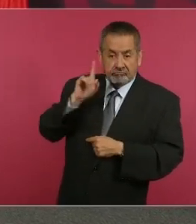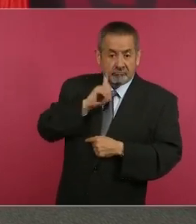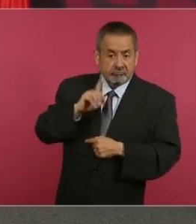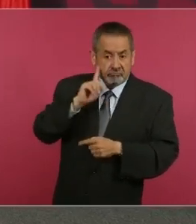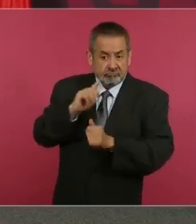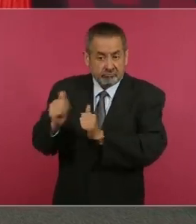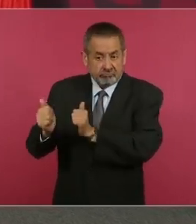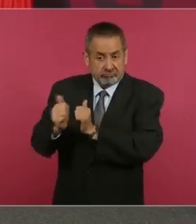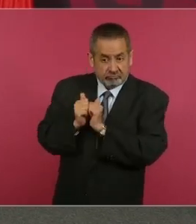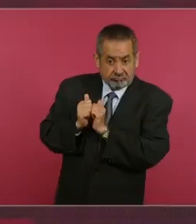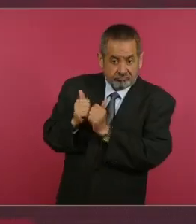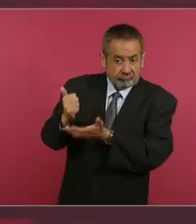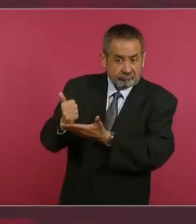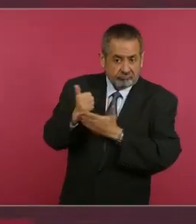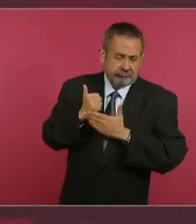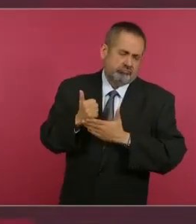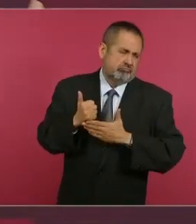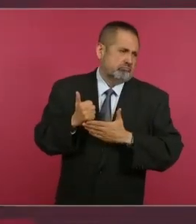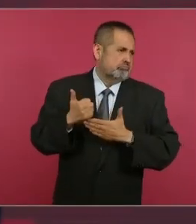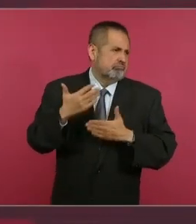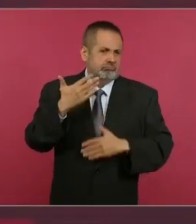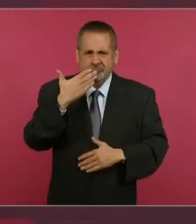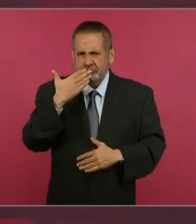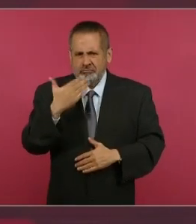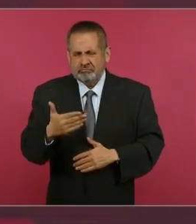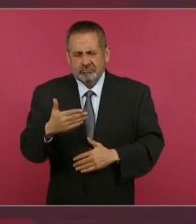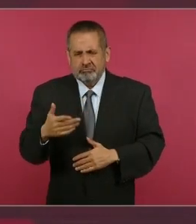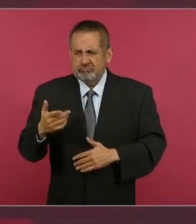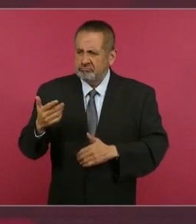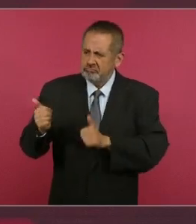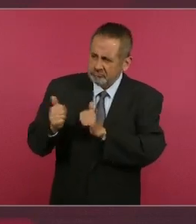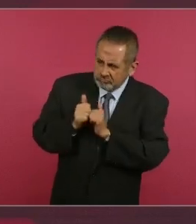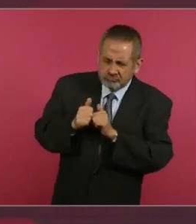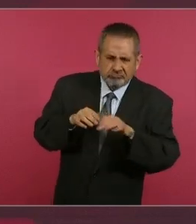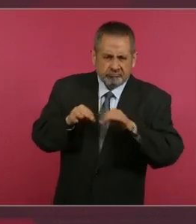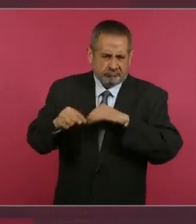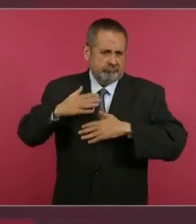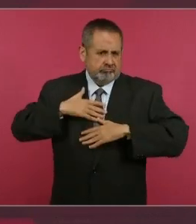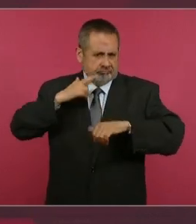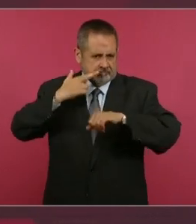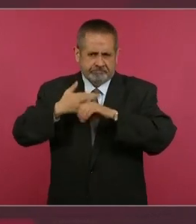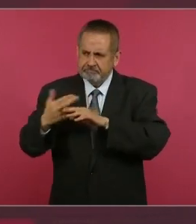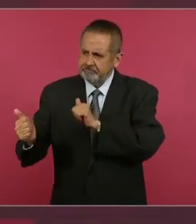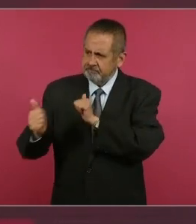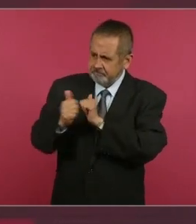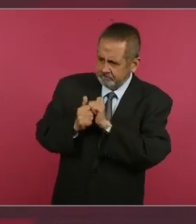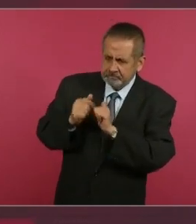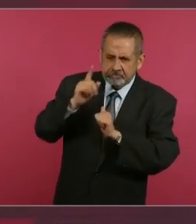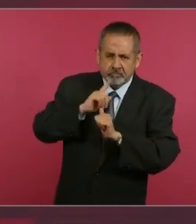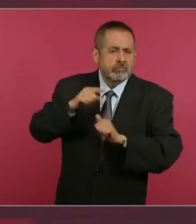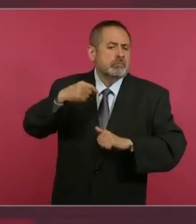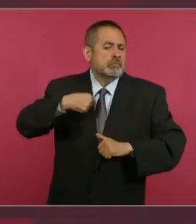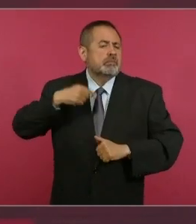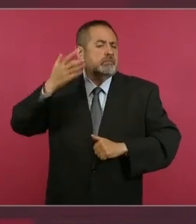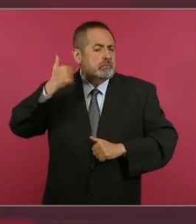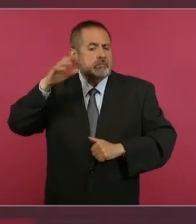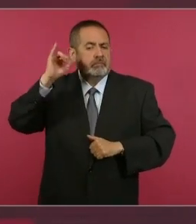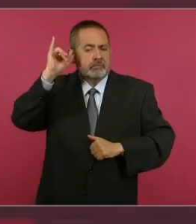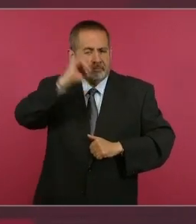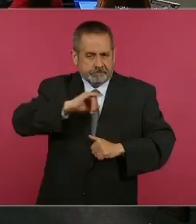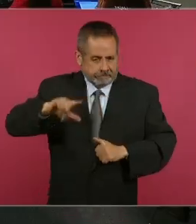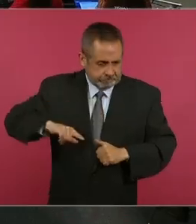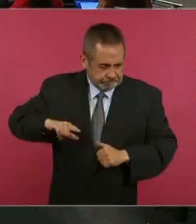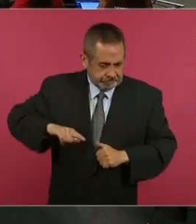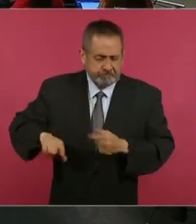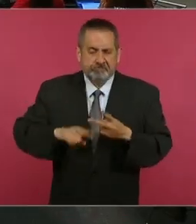ayudan mujeres en las labores que me corresponden, cuando fui jefe de gobierno, ahora